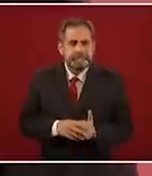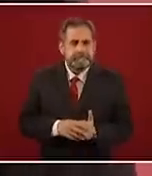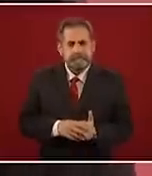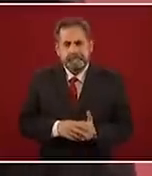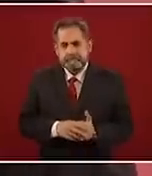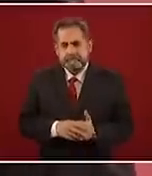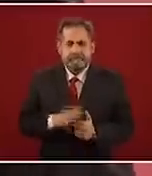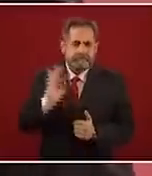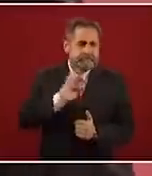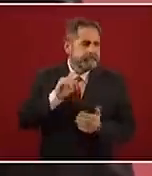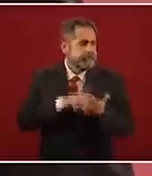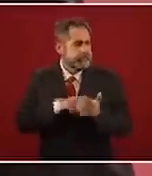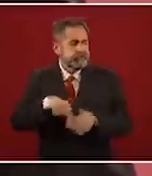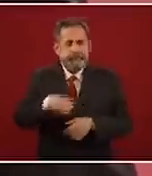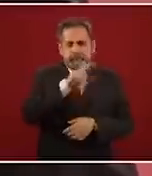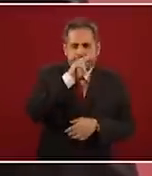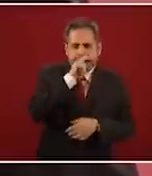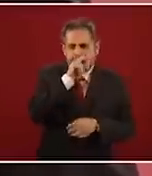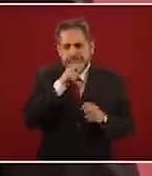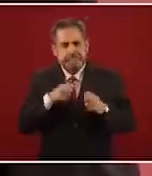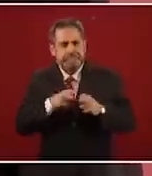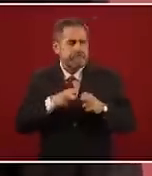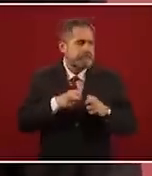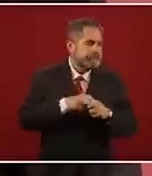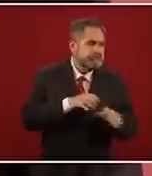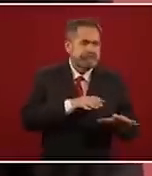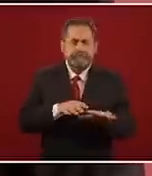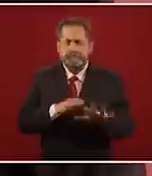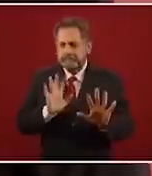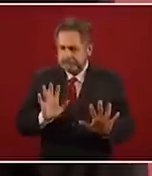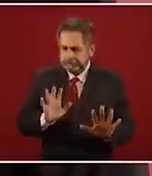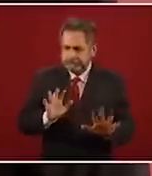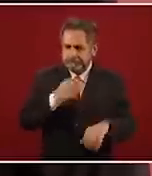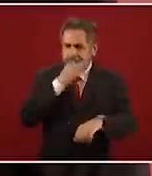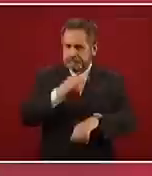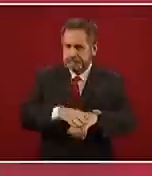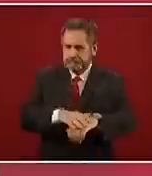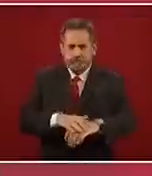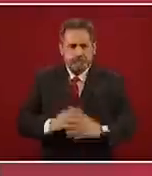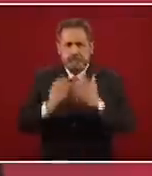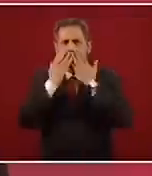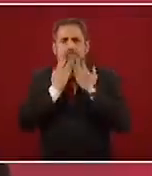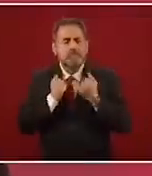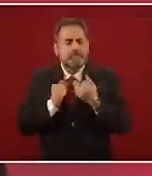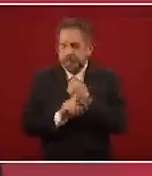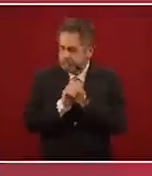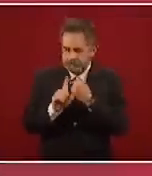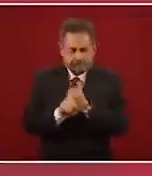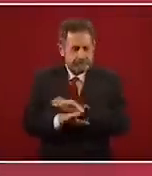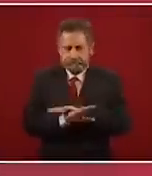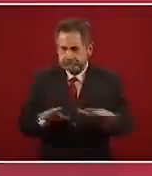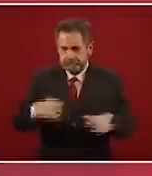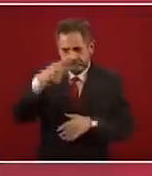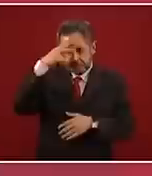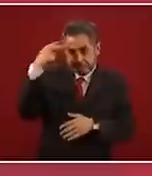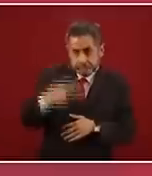puede estar generando alguna inquietud, alguna preocupación, decirles que no tenemos problemas en